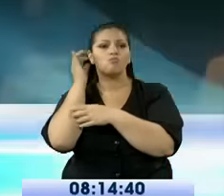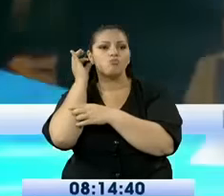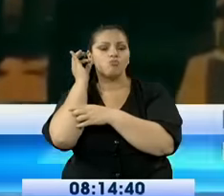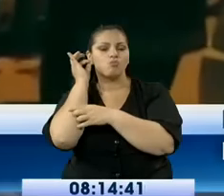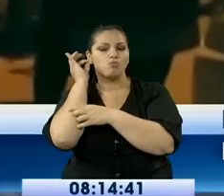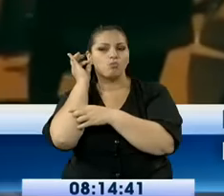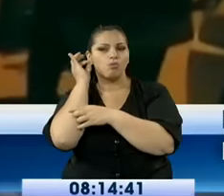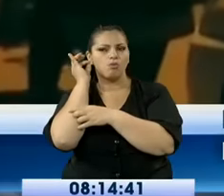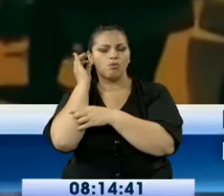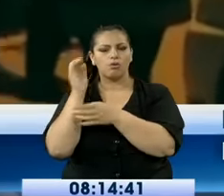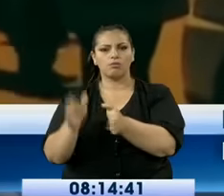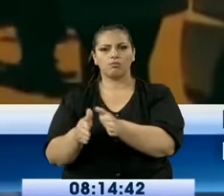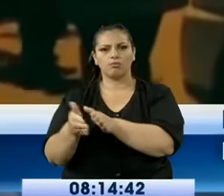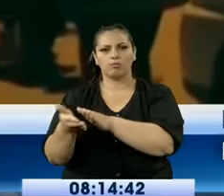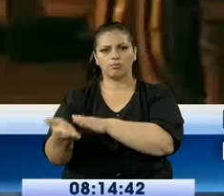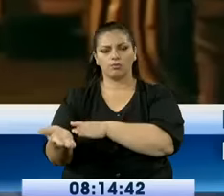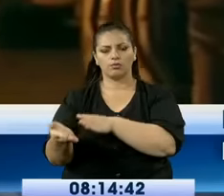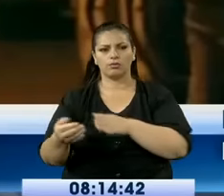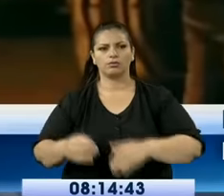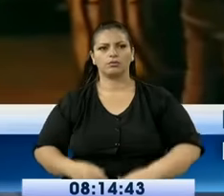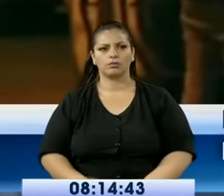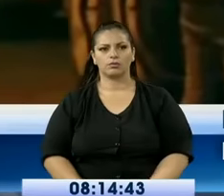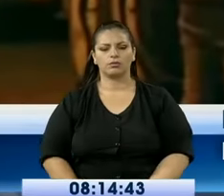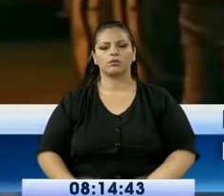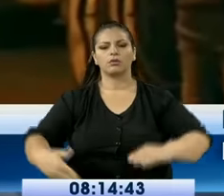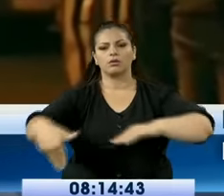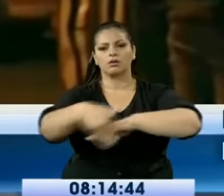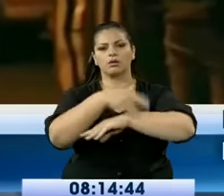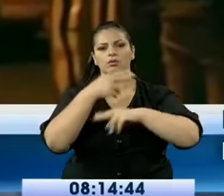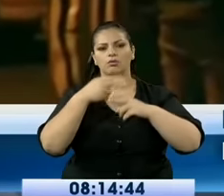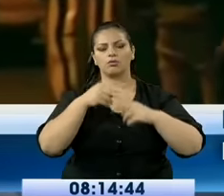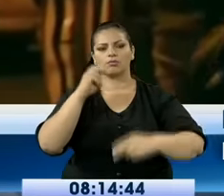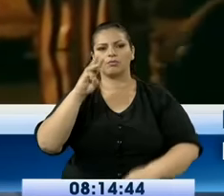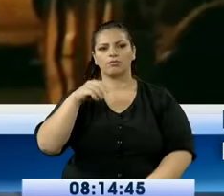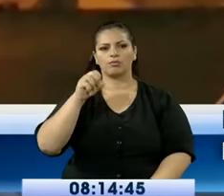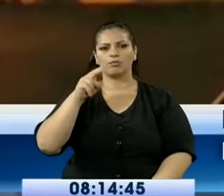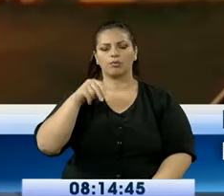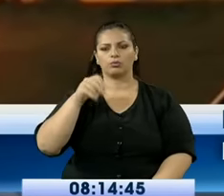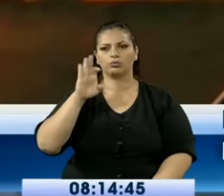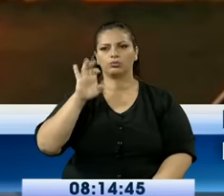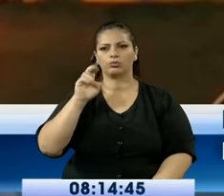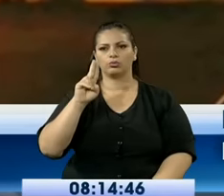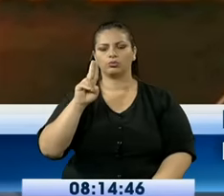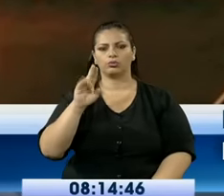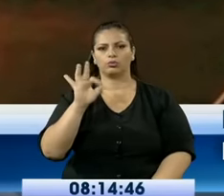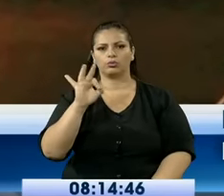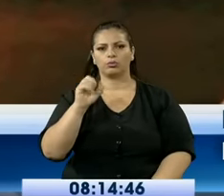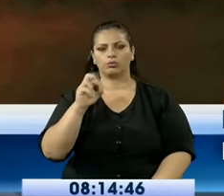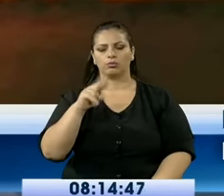sector Misicata de la ciudad de Cuenca. La fémina, de 45 años de edad, fue encontrada sin vida